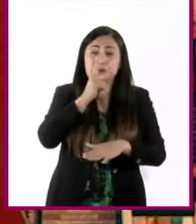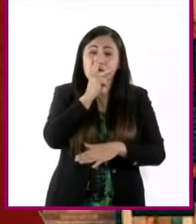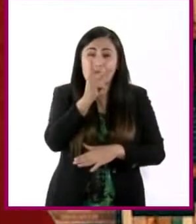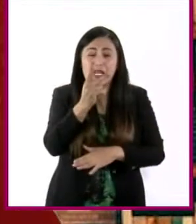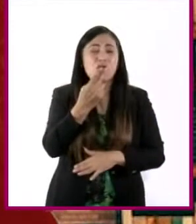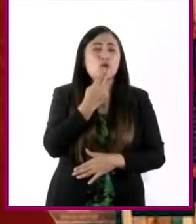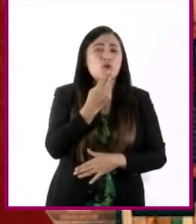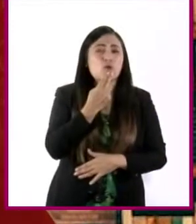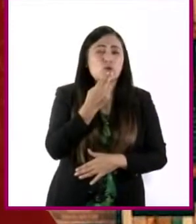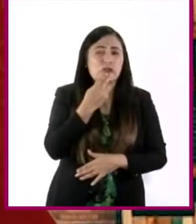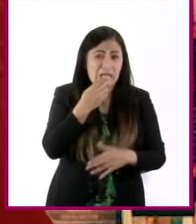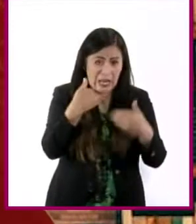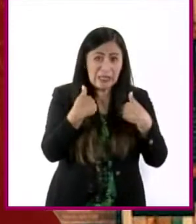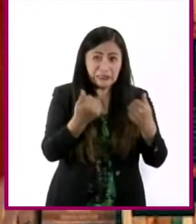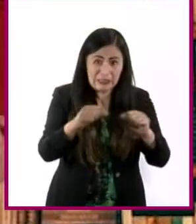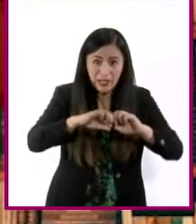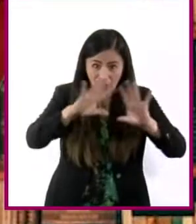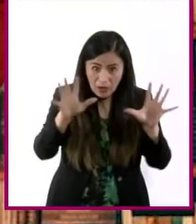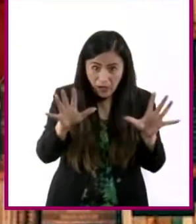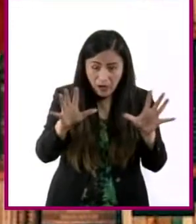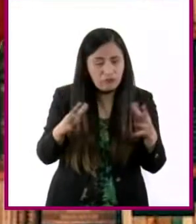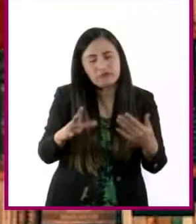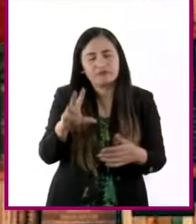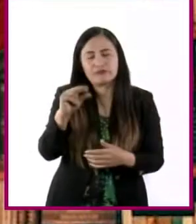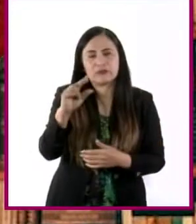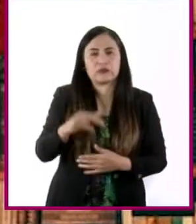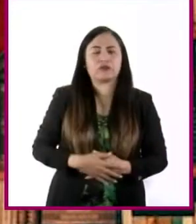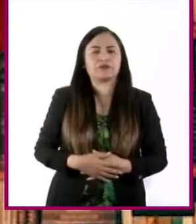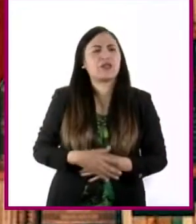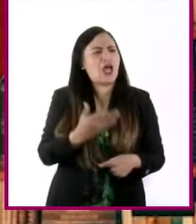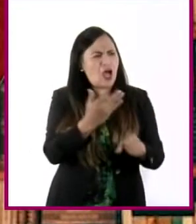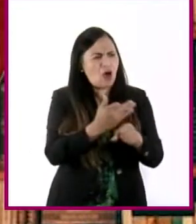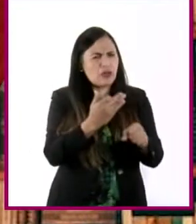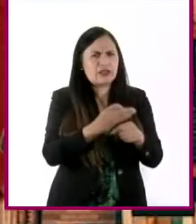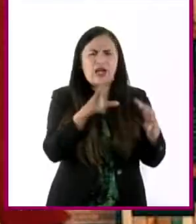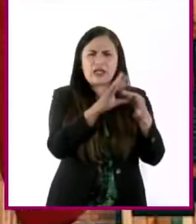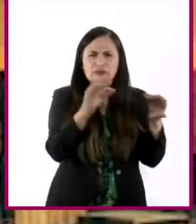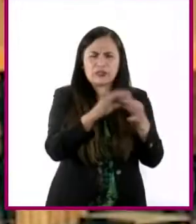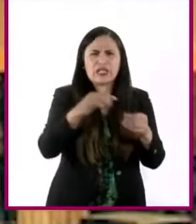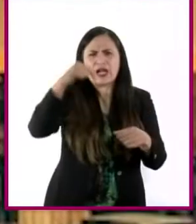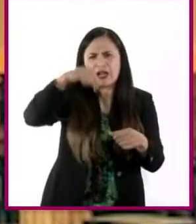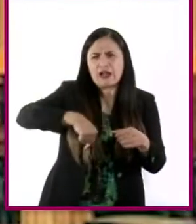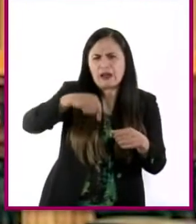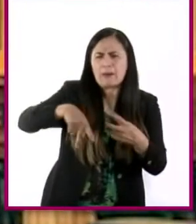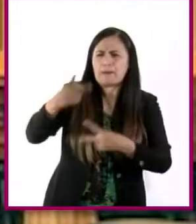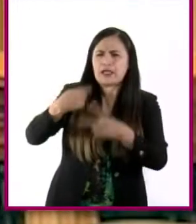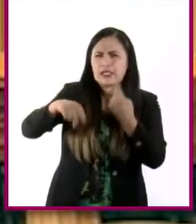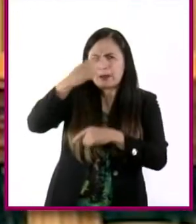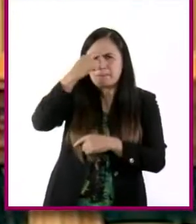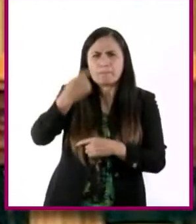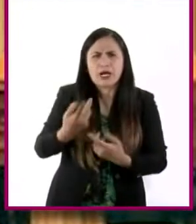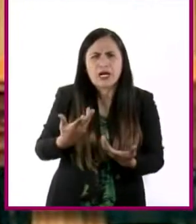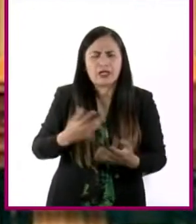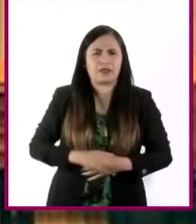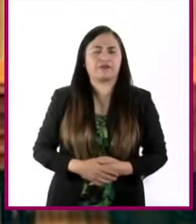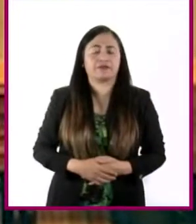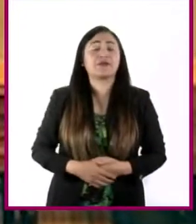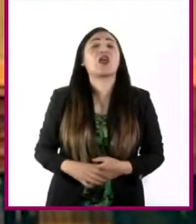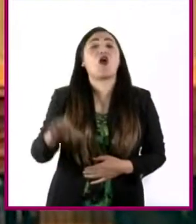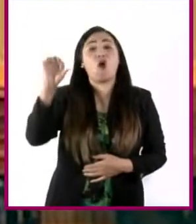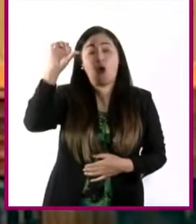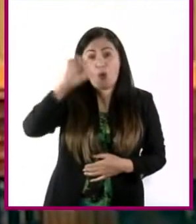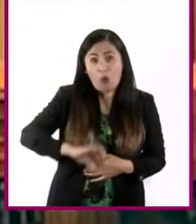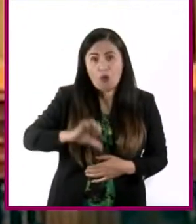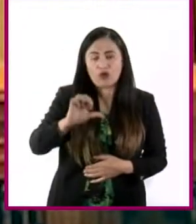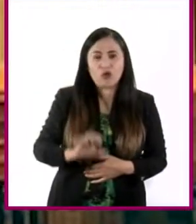utilizan muy pocos las entienden. Pero Hugo, ahora sí nos vas a explicar qué estamos haciendo aquí. Ok. En esta ocasión conoceremos